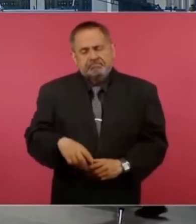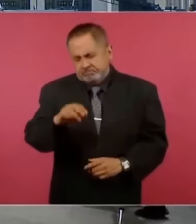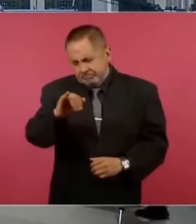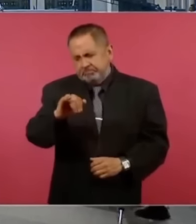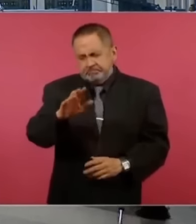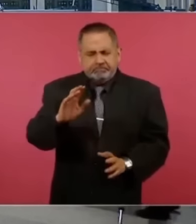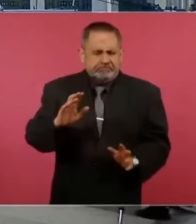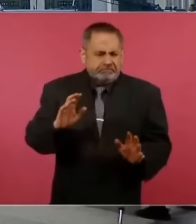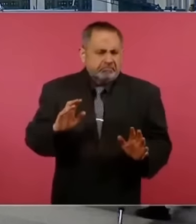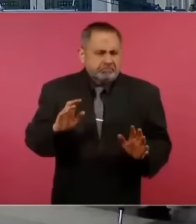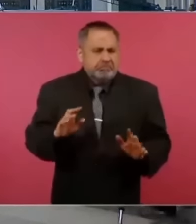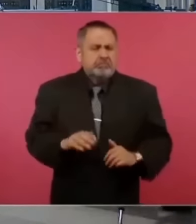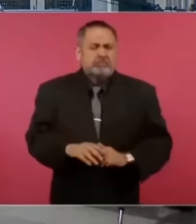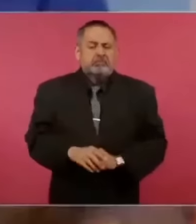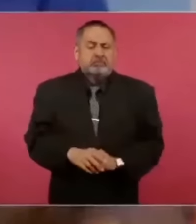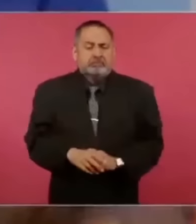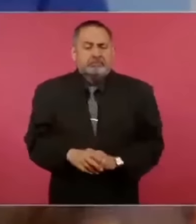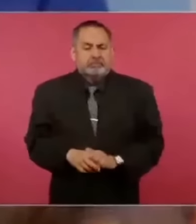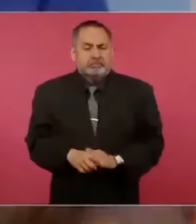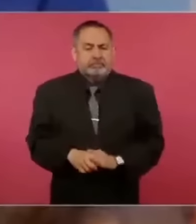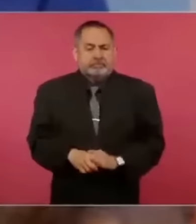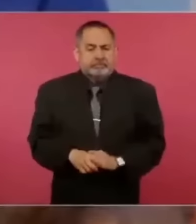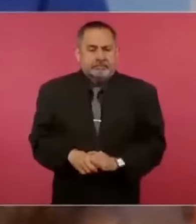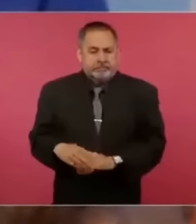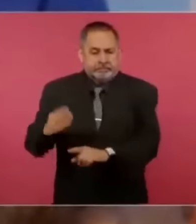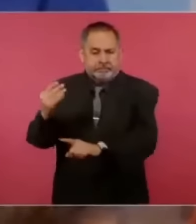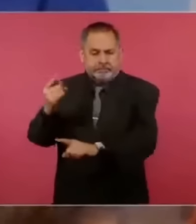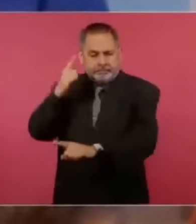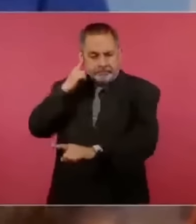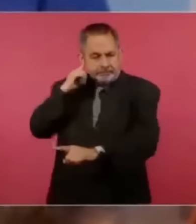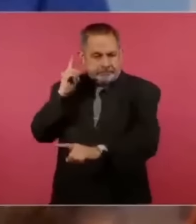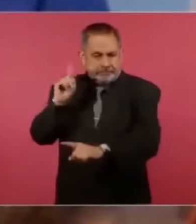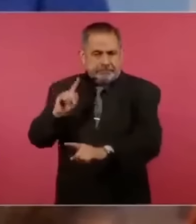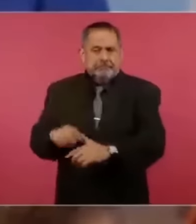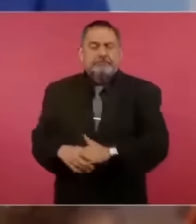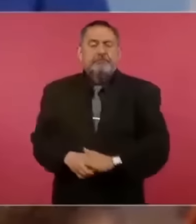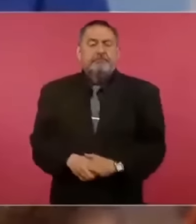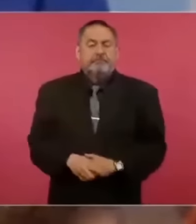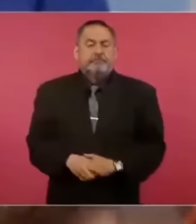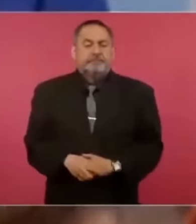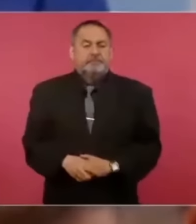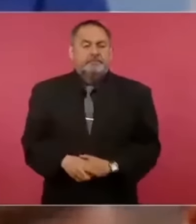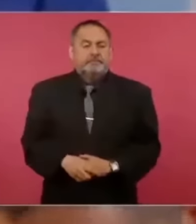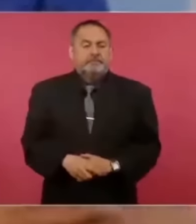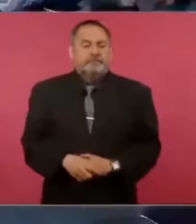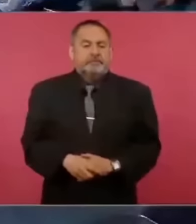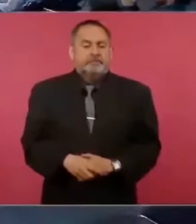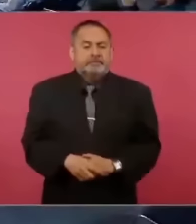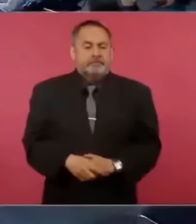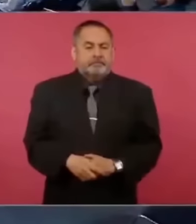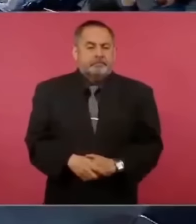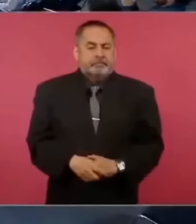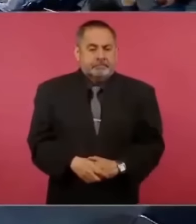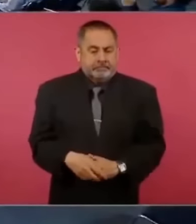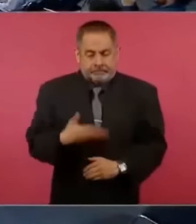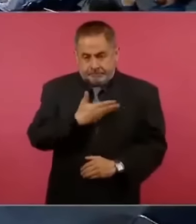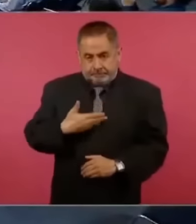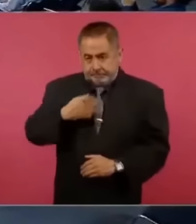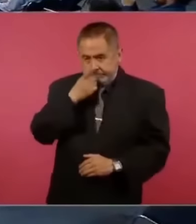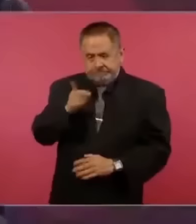hay, ¿Ustedes confían en que no se va pues a dañar ni nada, que no van a pues no tenemos mucha